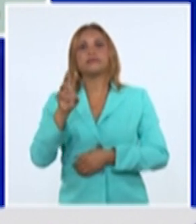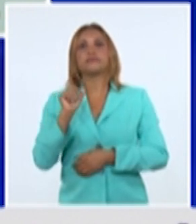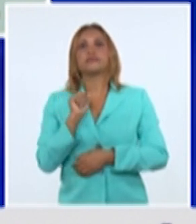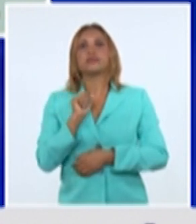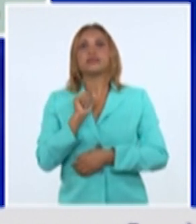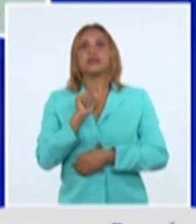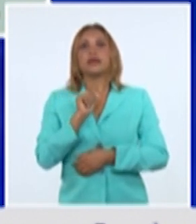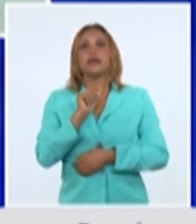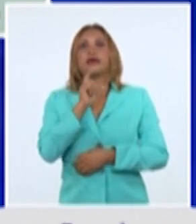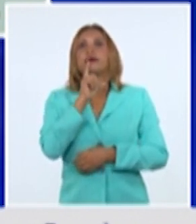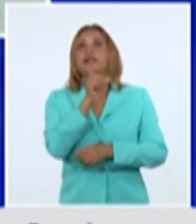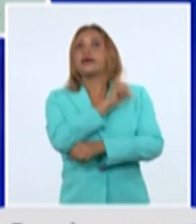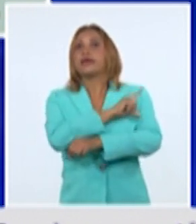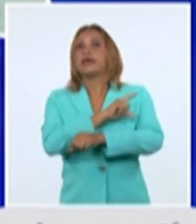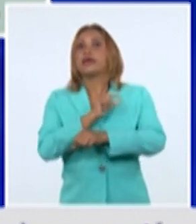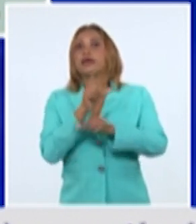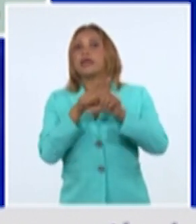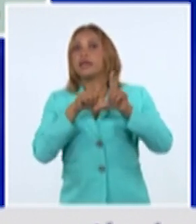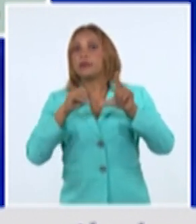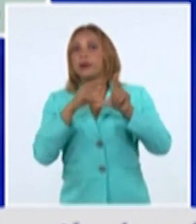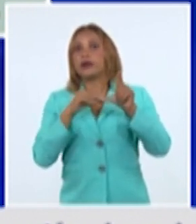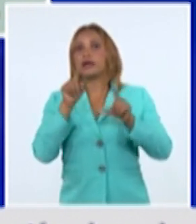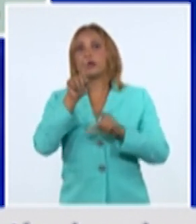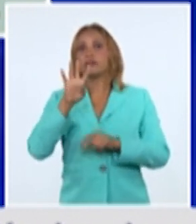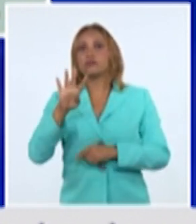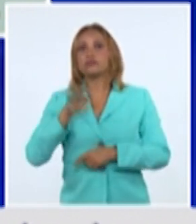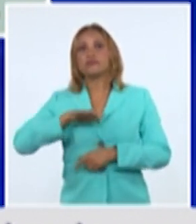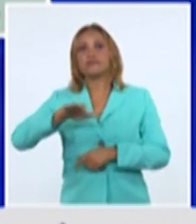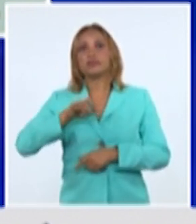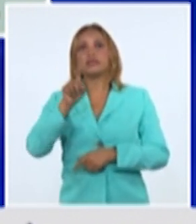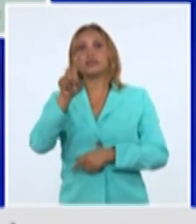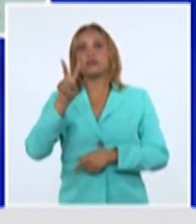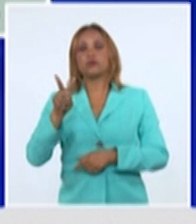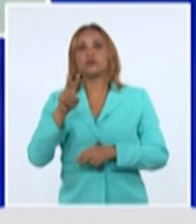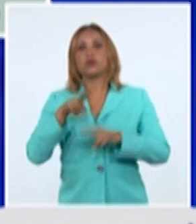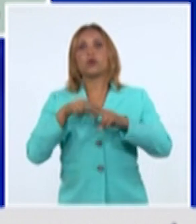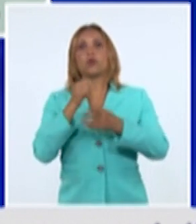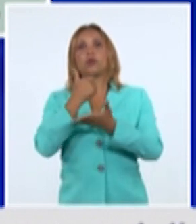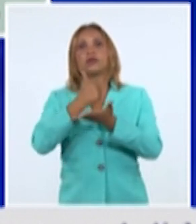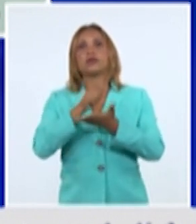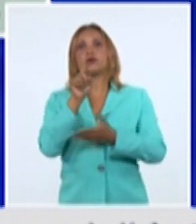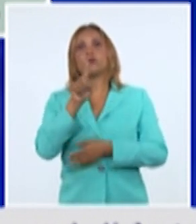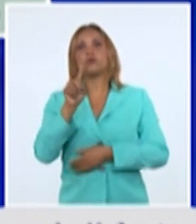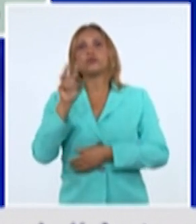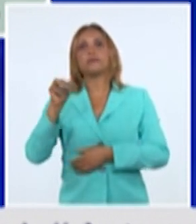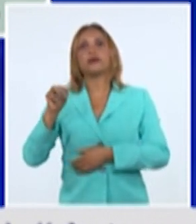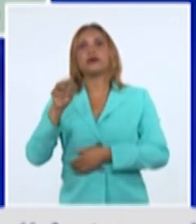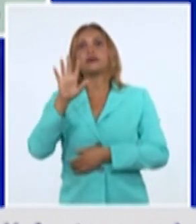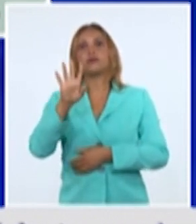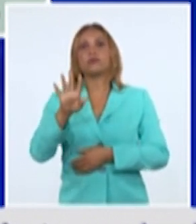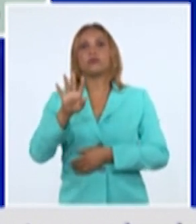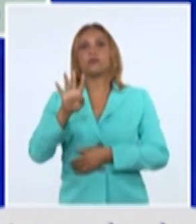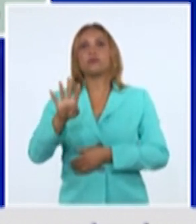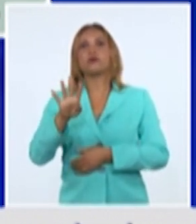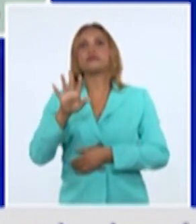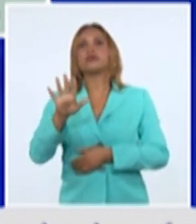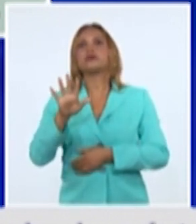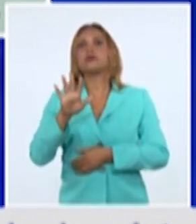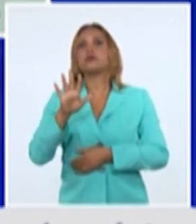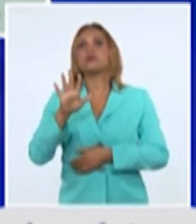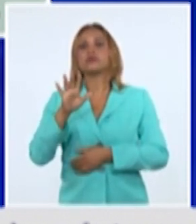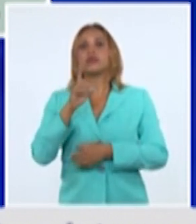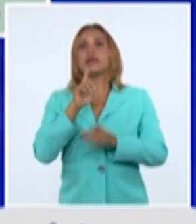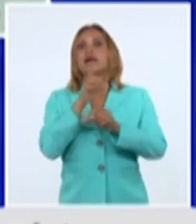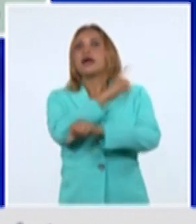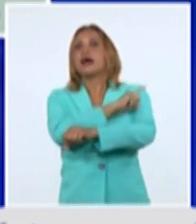14, Rafael Freire 12, Holguín 11, Mayarí 5, Antilla 4, al igual que Urbano Noris, Sagua de